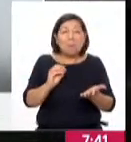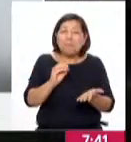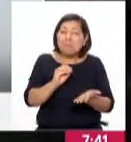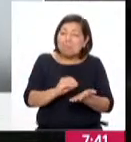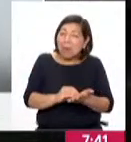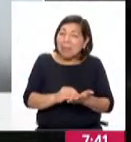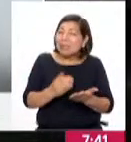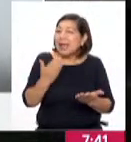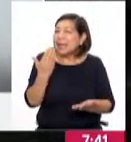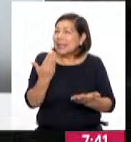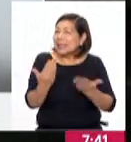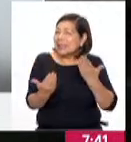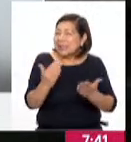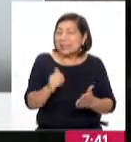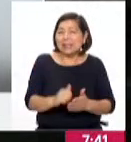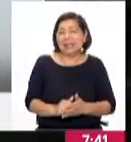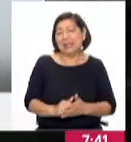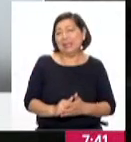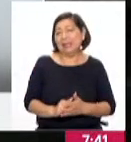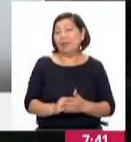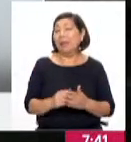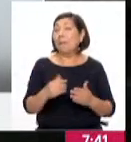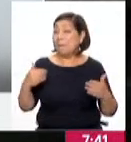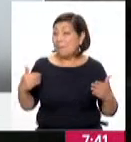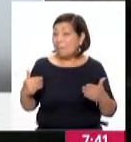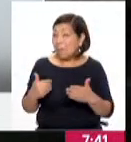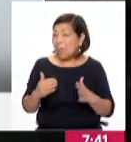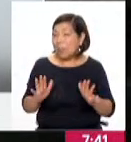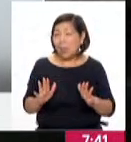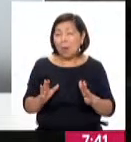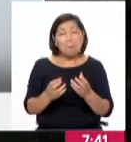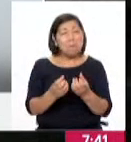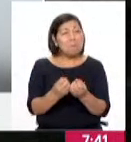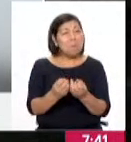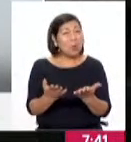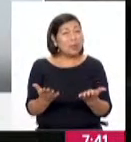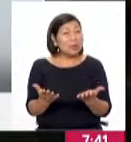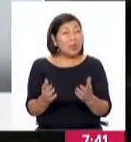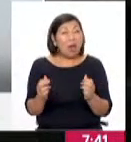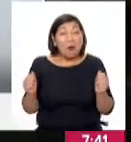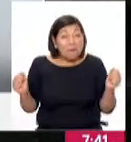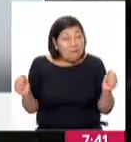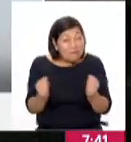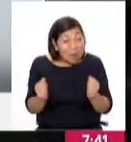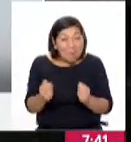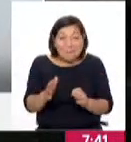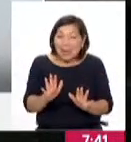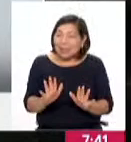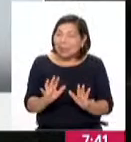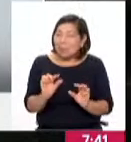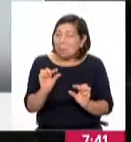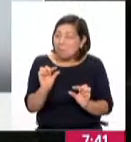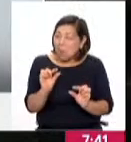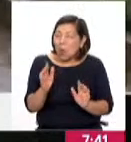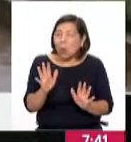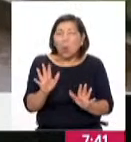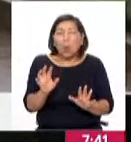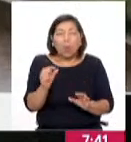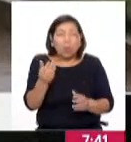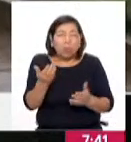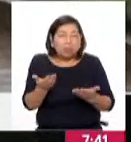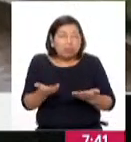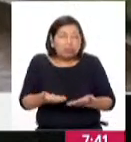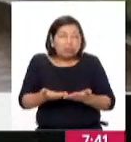probable es que tengamos de hecho por lo pronto un otoño que no va a estar muy frío de hecho podría estar un poco un poco cálido no